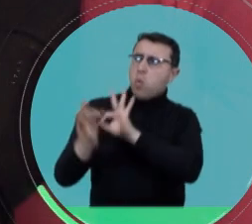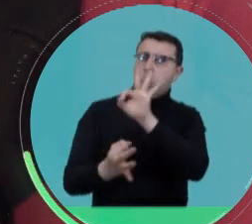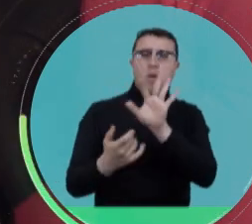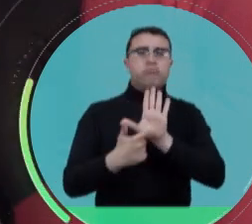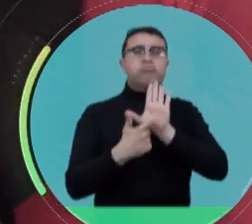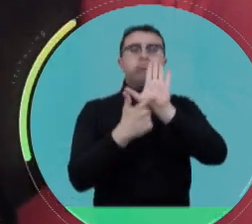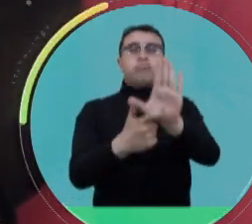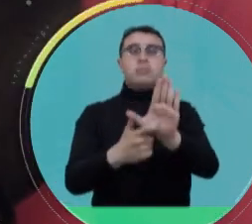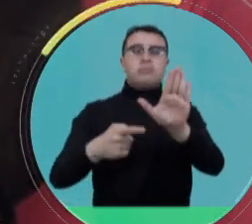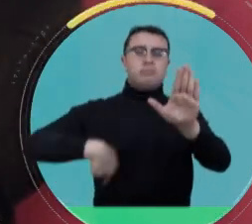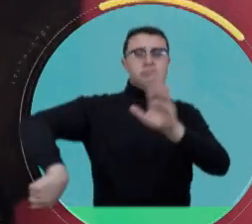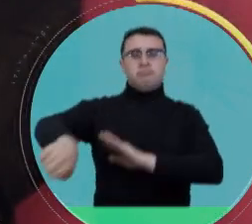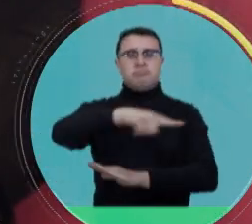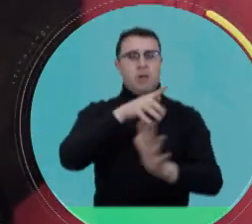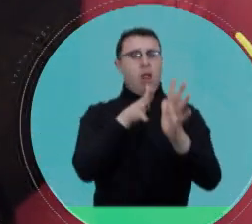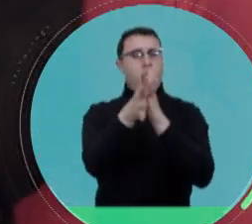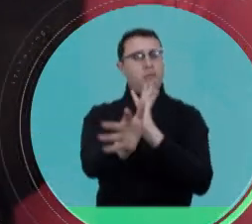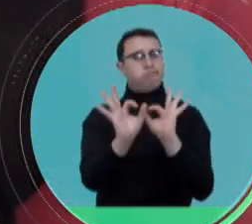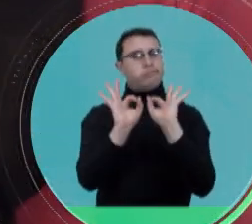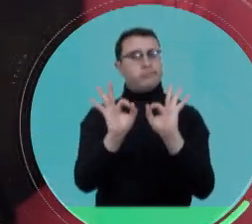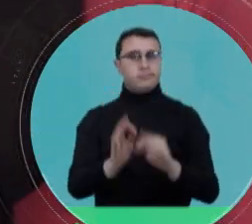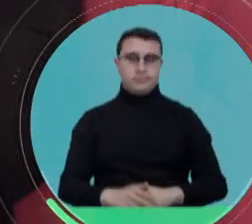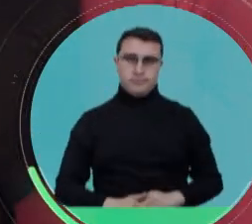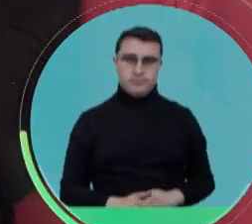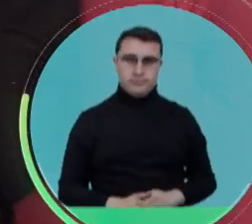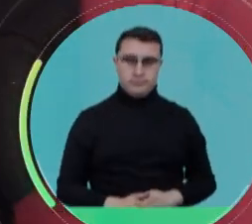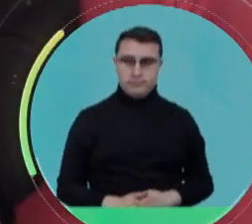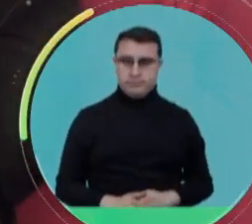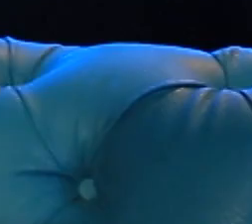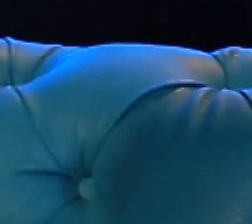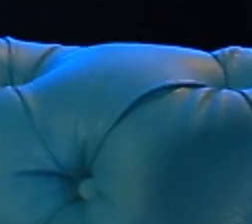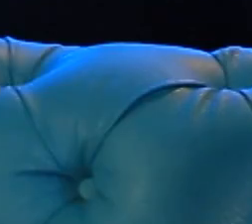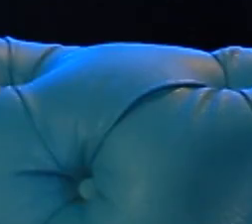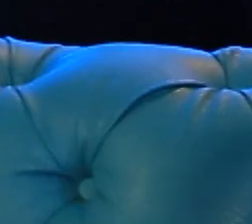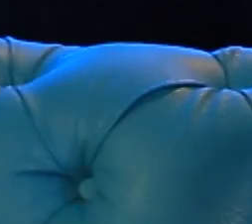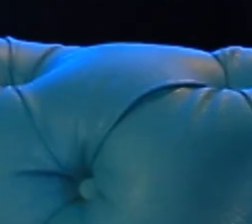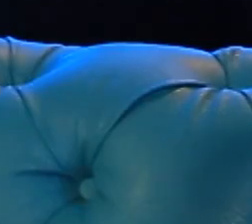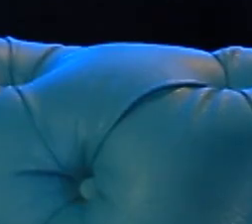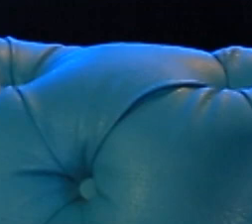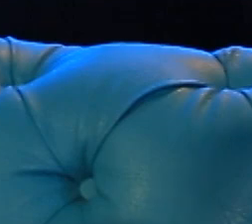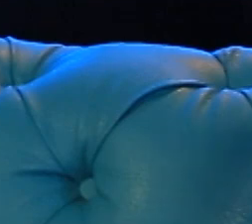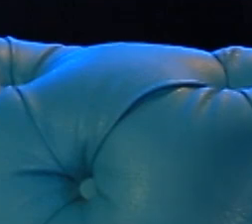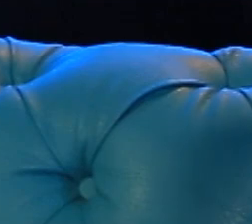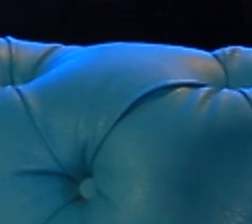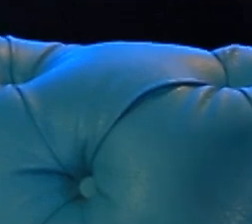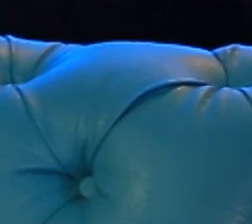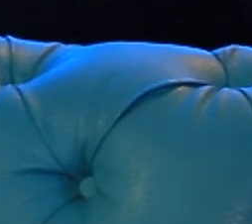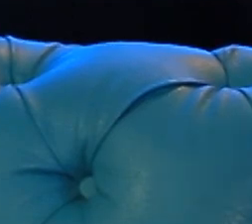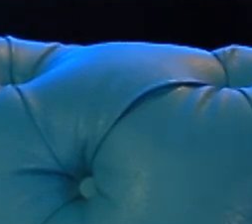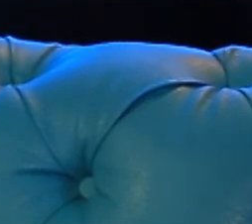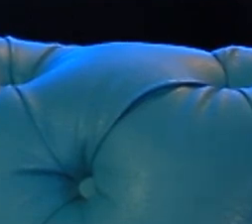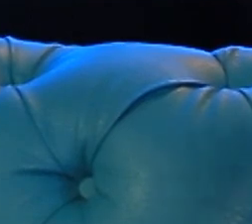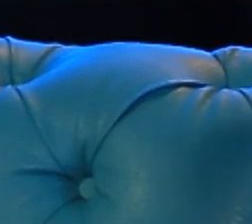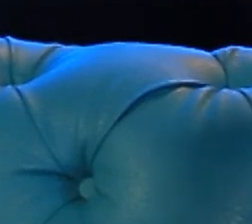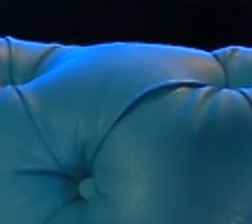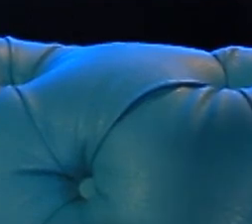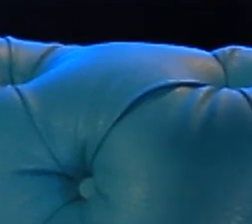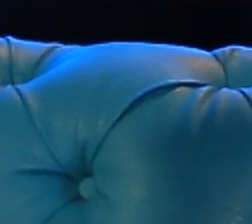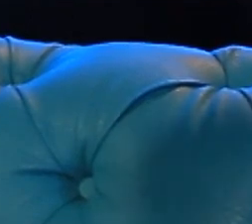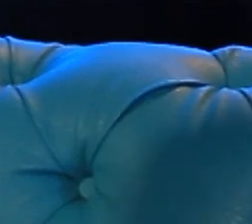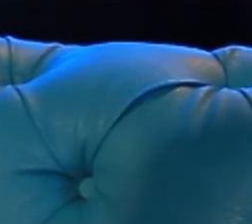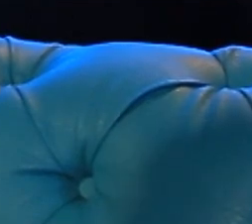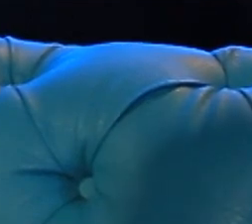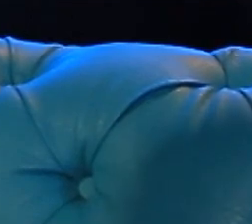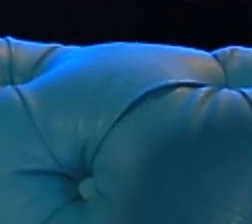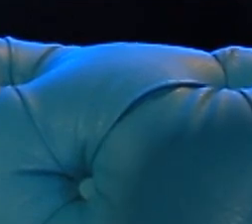la sociedad para para llevar un mensaje eh Muy muy buen mensaje bueno Ya te iba despedir pero a causa de lo que me